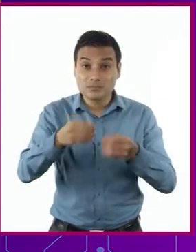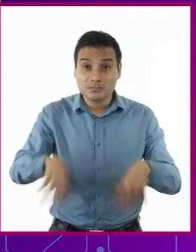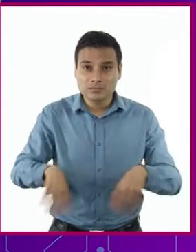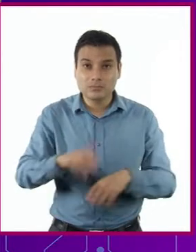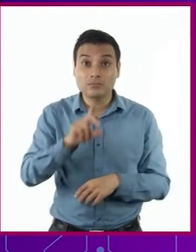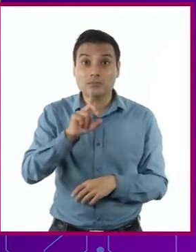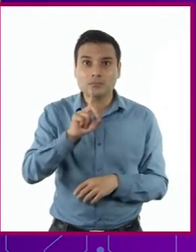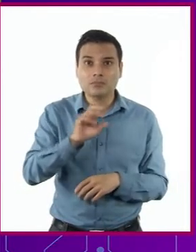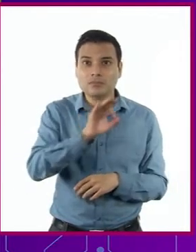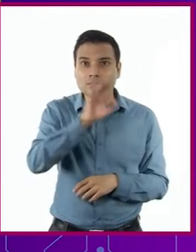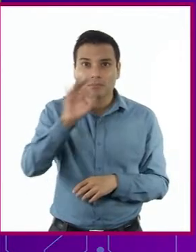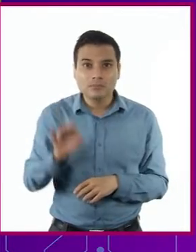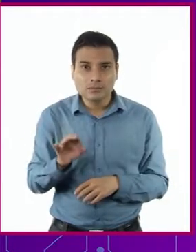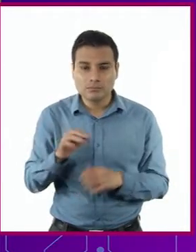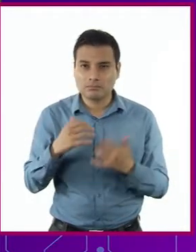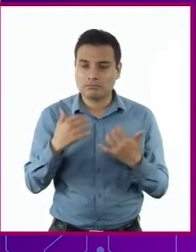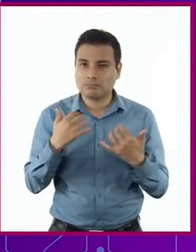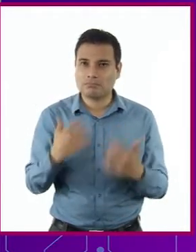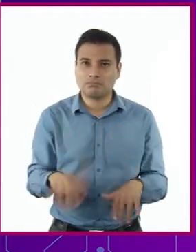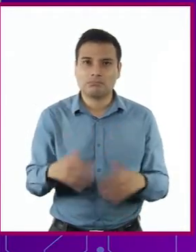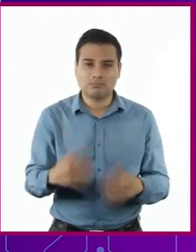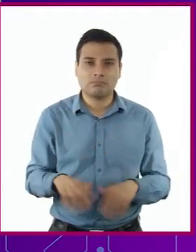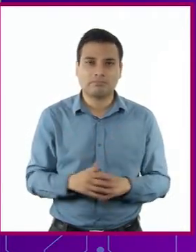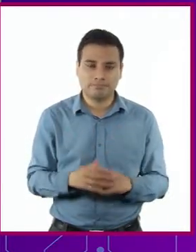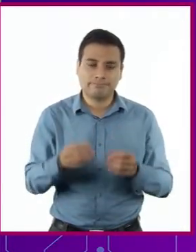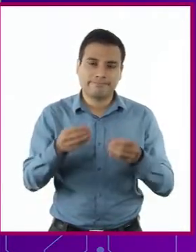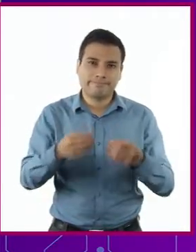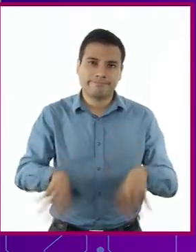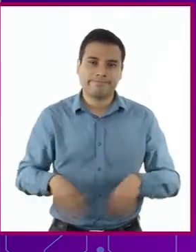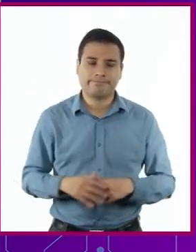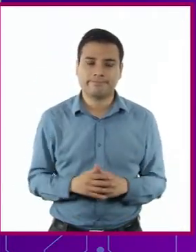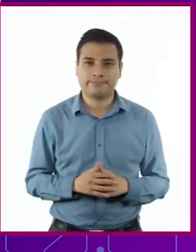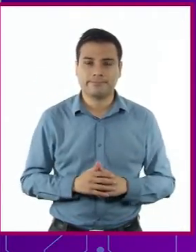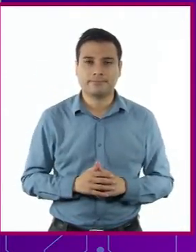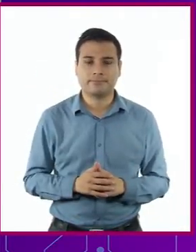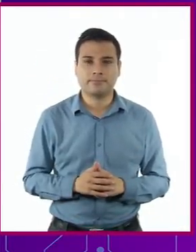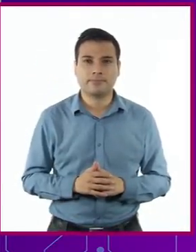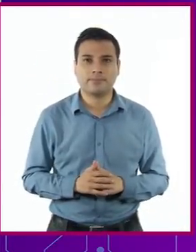el 30% de la capacidad total de la Ciudad de México.